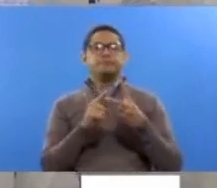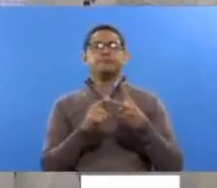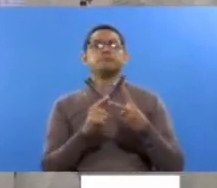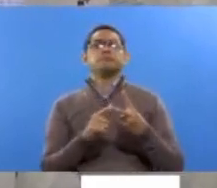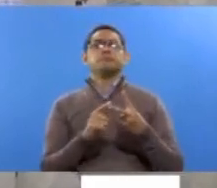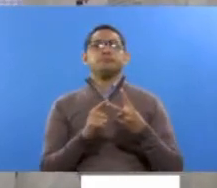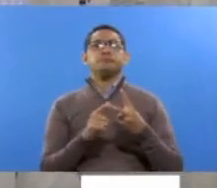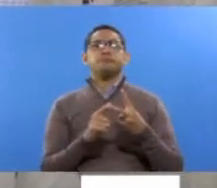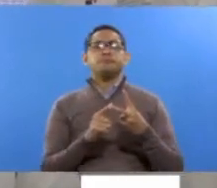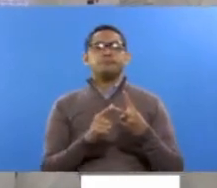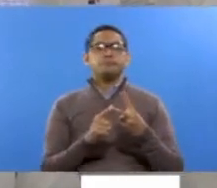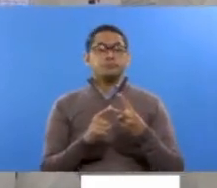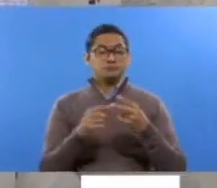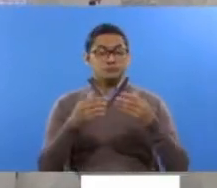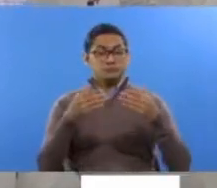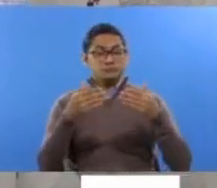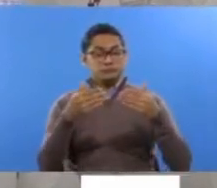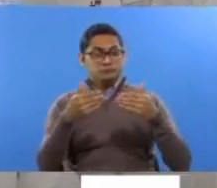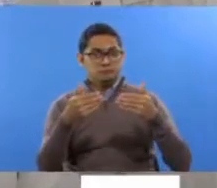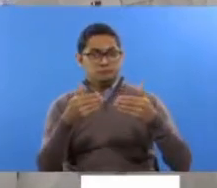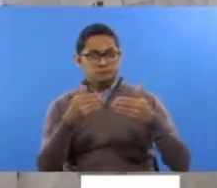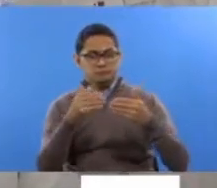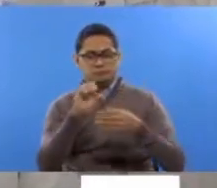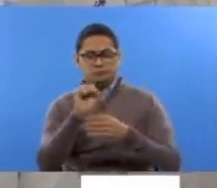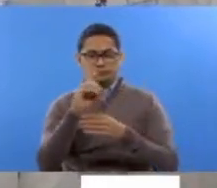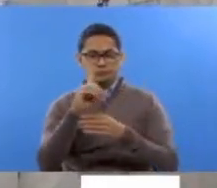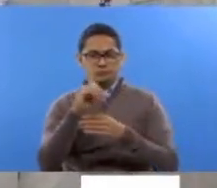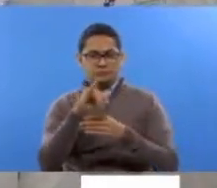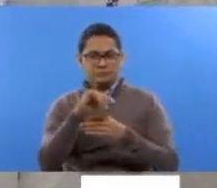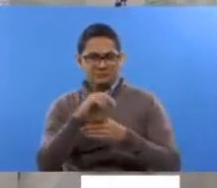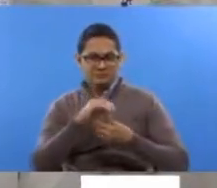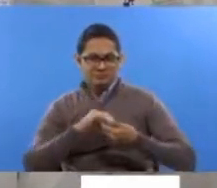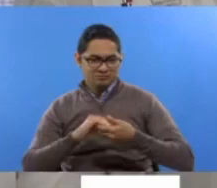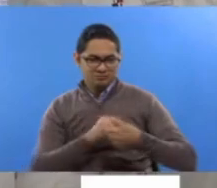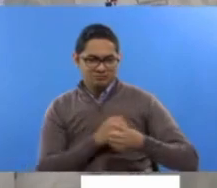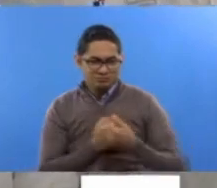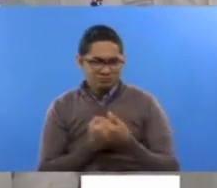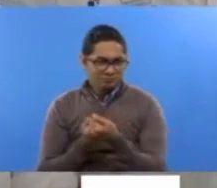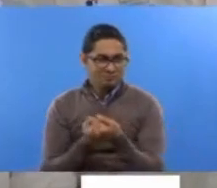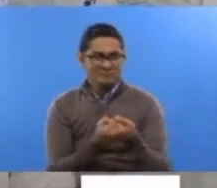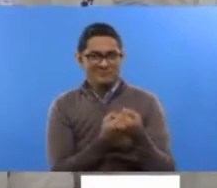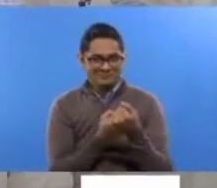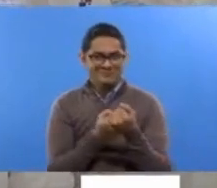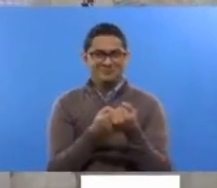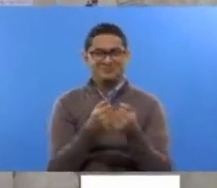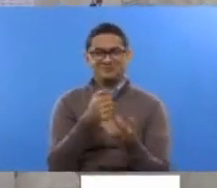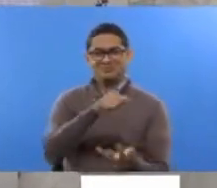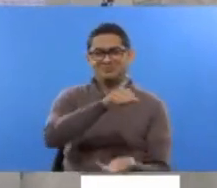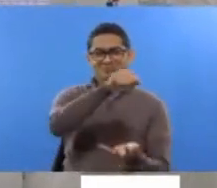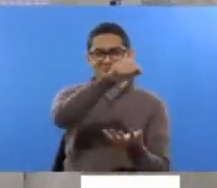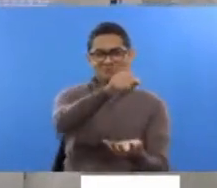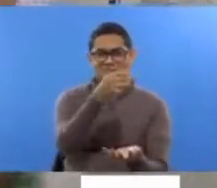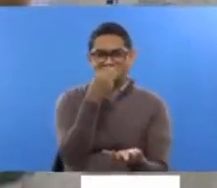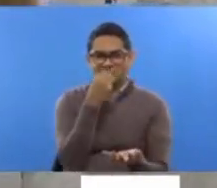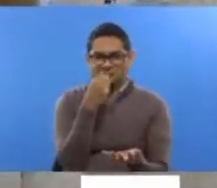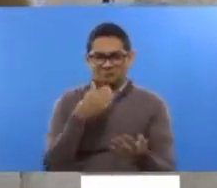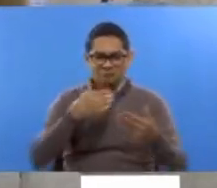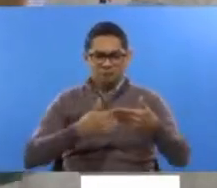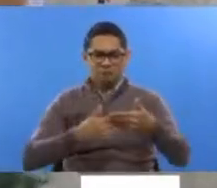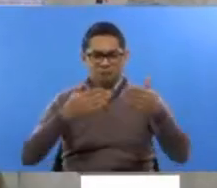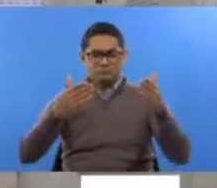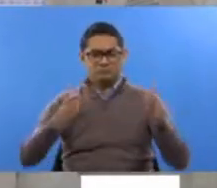beneficiarios del Plan Panamá Solidario. Nosotros seguimos con las megabolsas para las